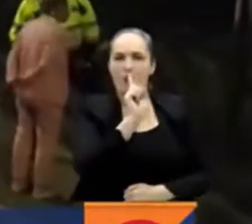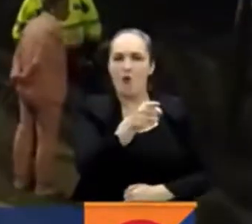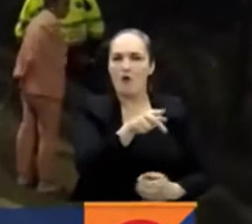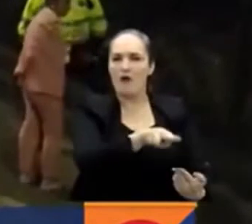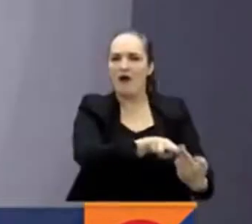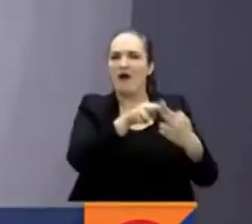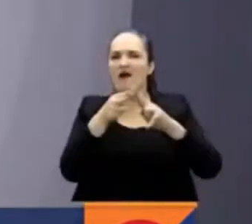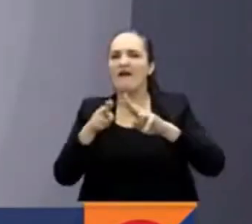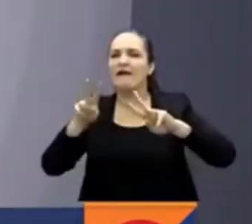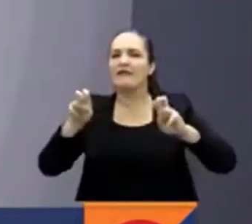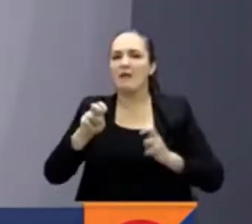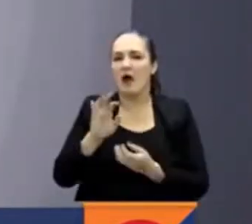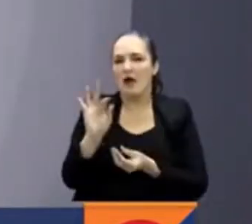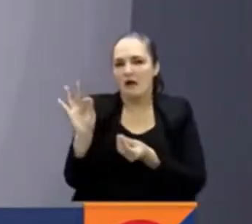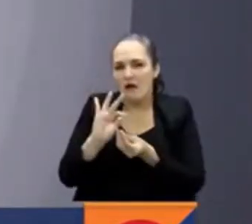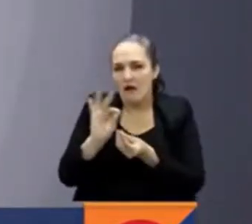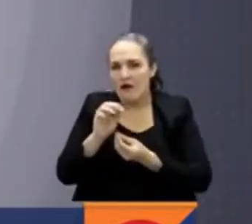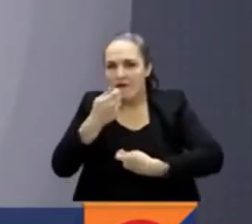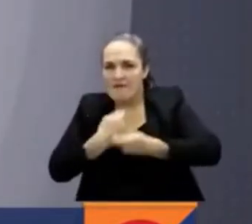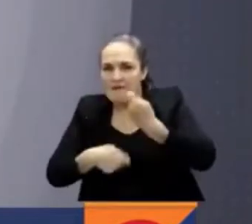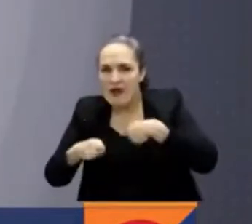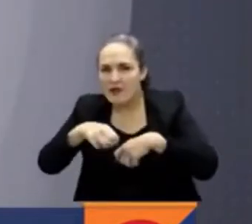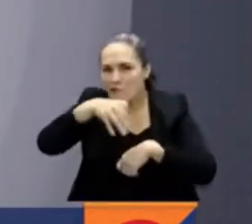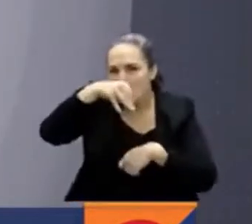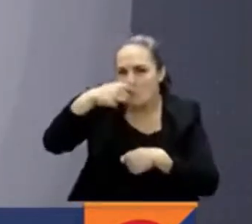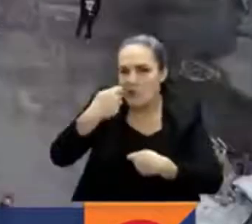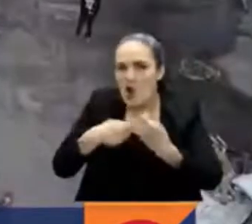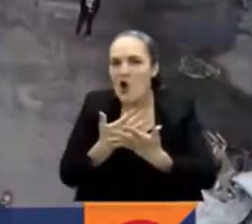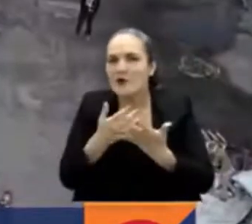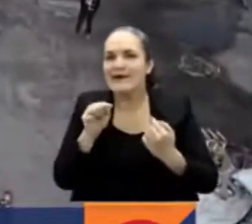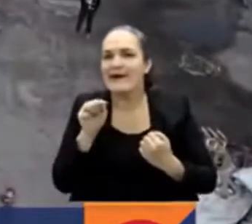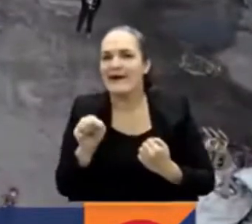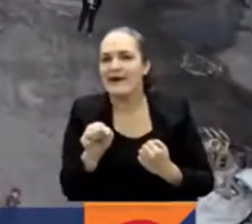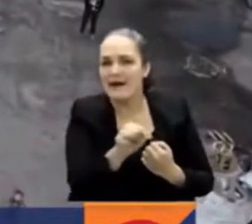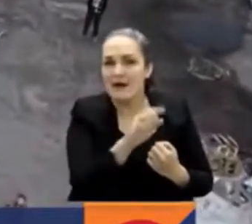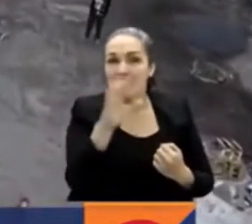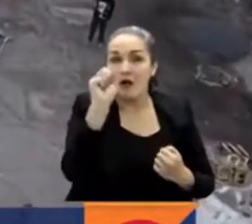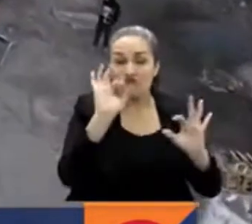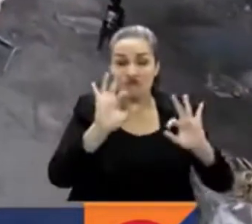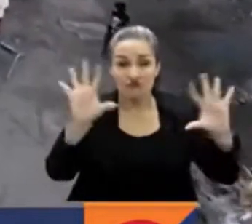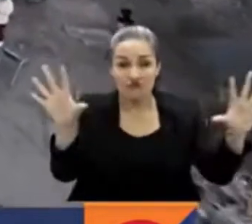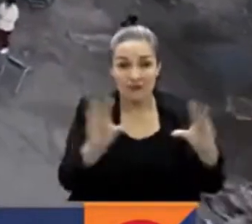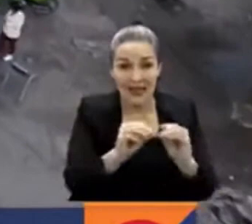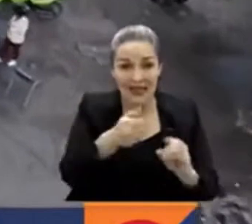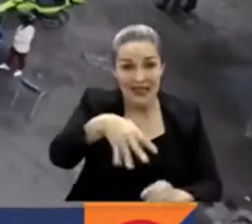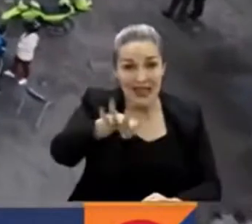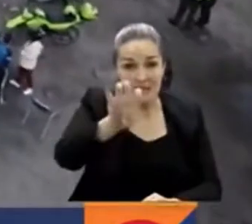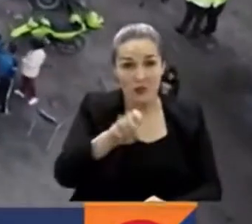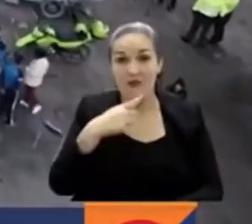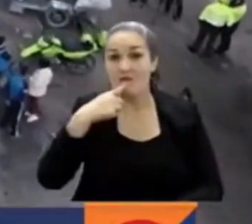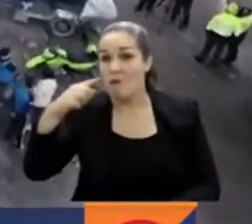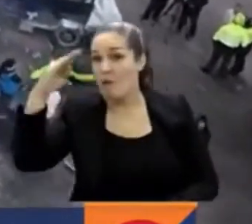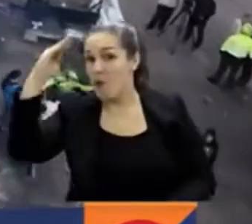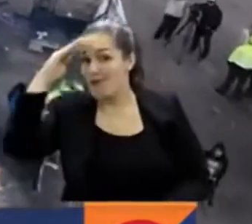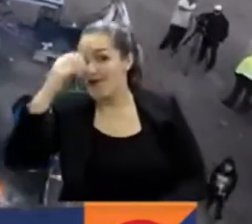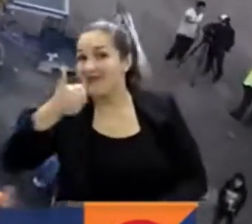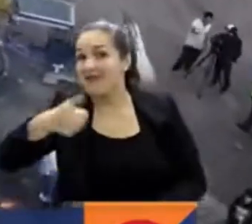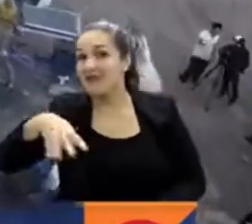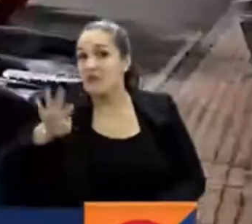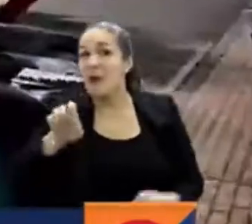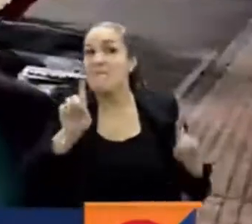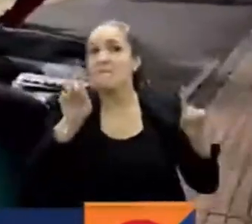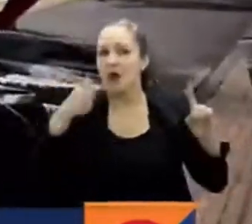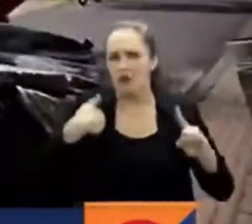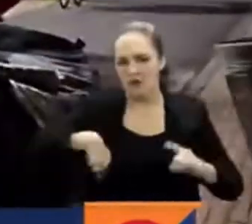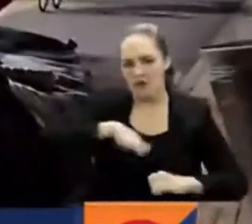narcotráfico. La Fiscalía asegura que son 19 los cuerpos. Sin embargo, en el seguimiento de RTVC Noticias hemos registrado al menos 29